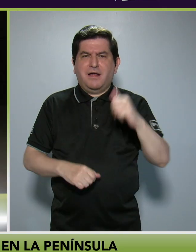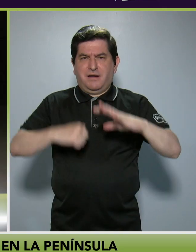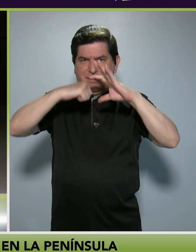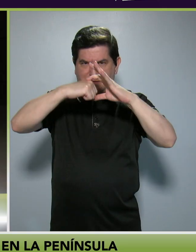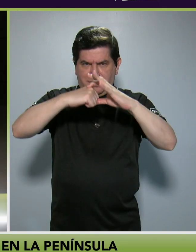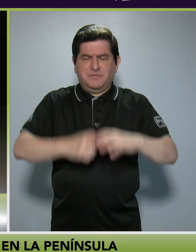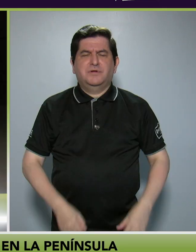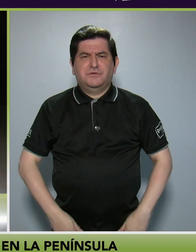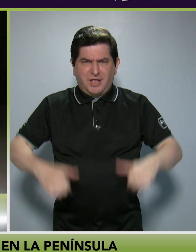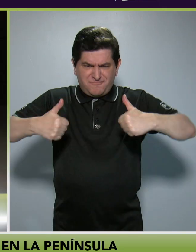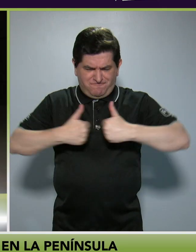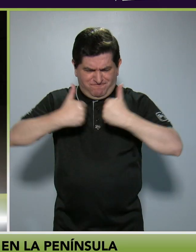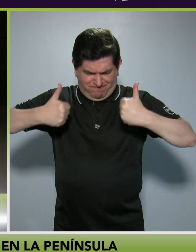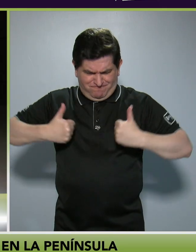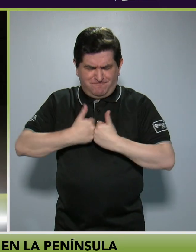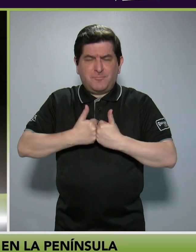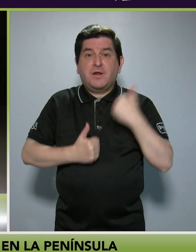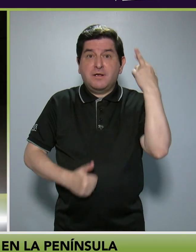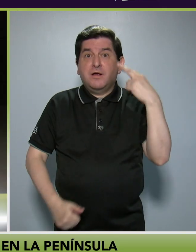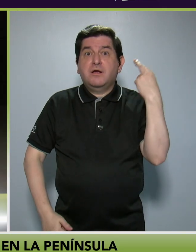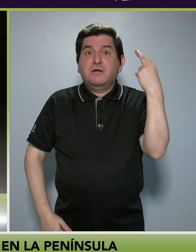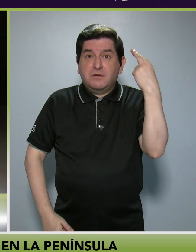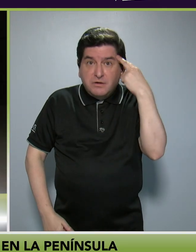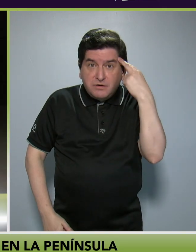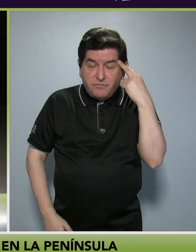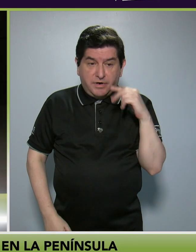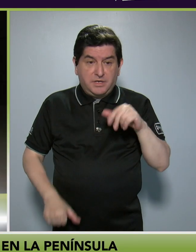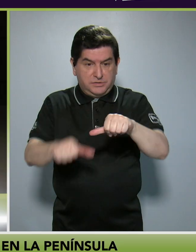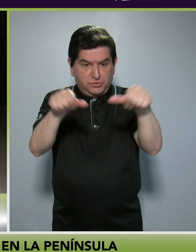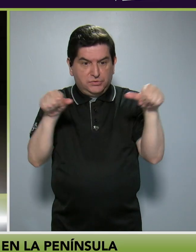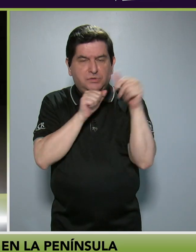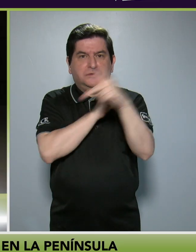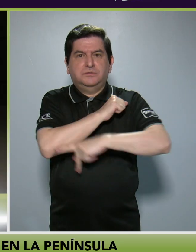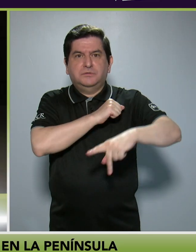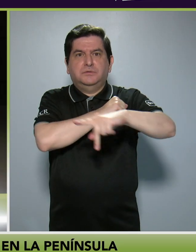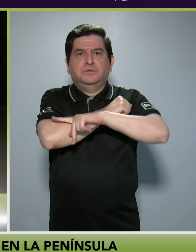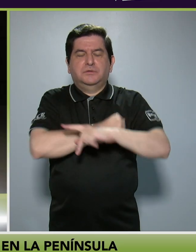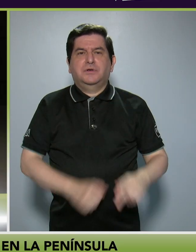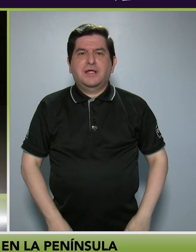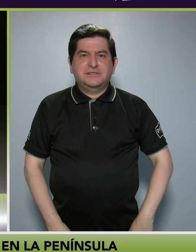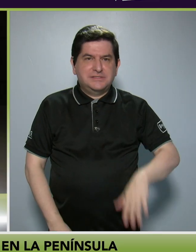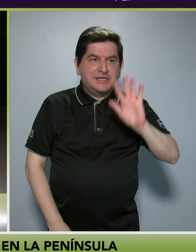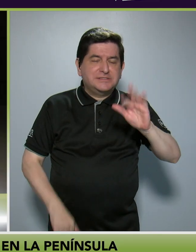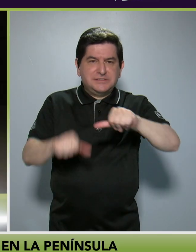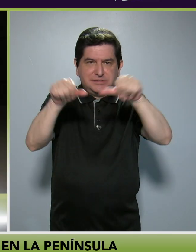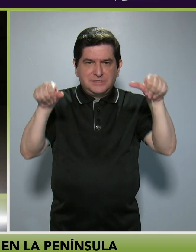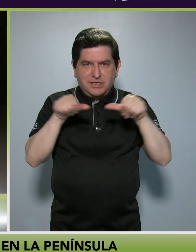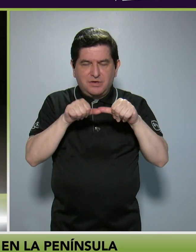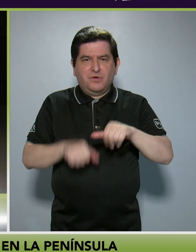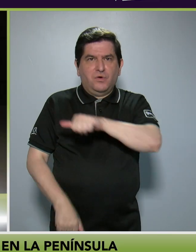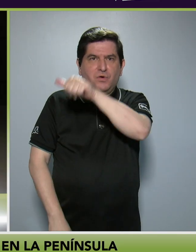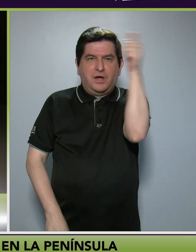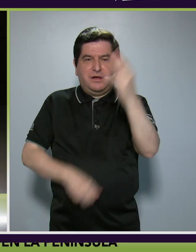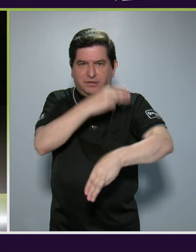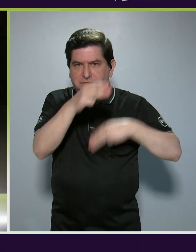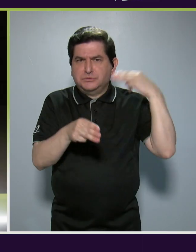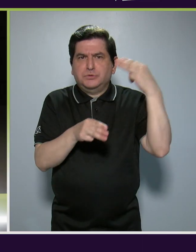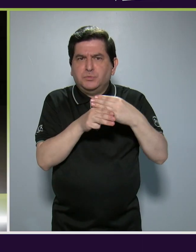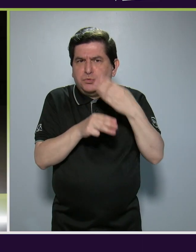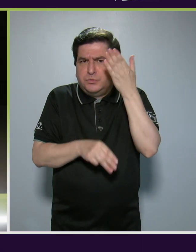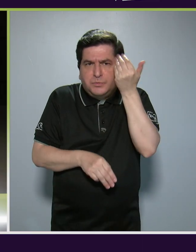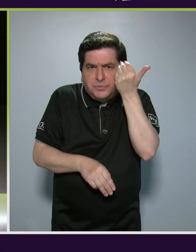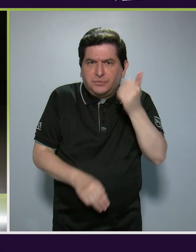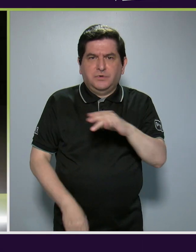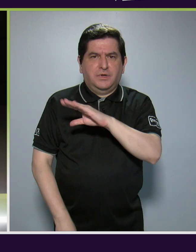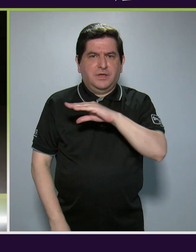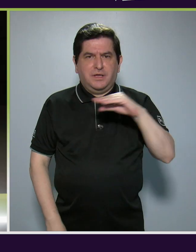los desafíos, los motivos que hacen a esta zona del país una de las 5 zonas azules del mundo y